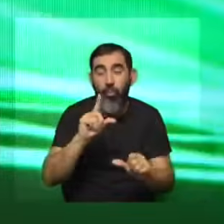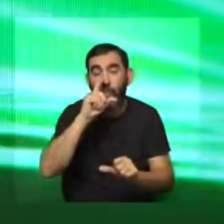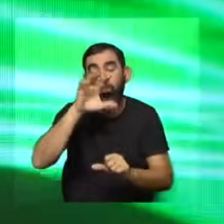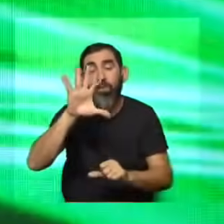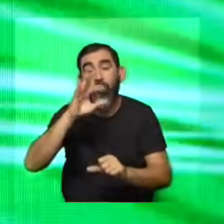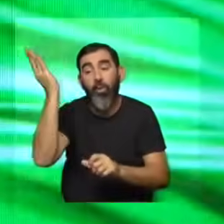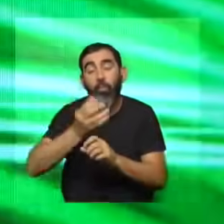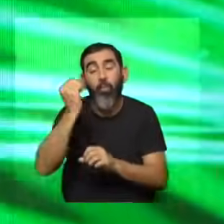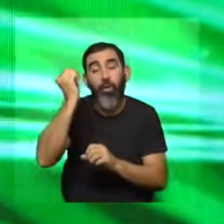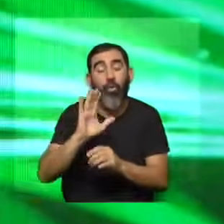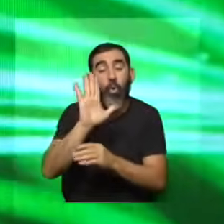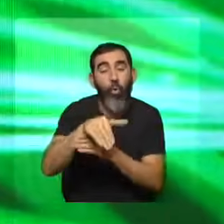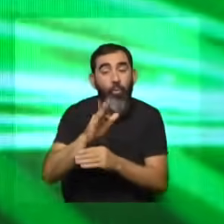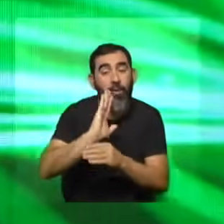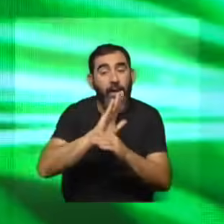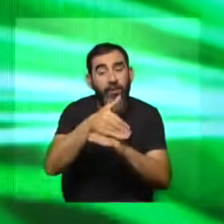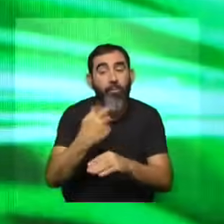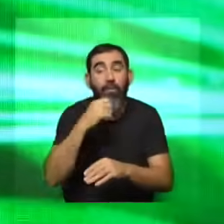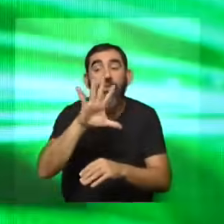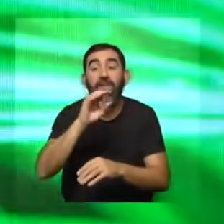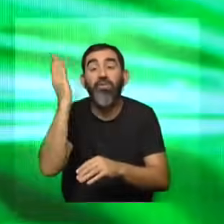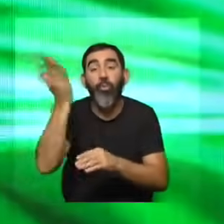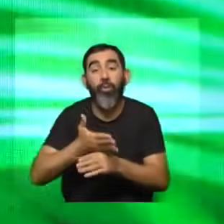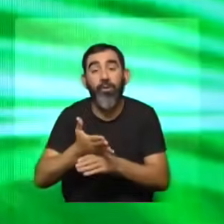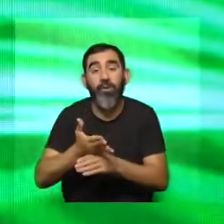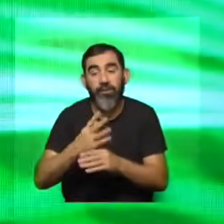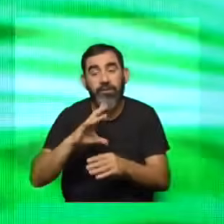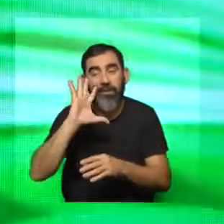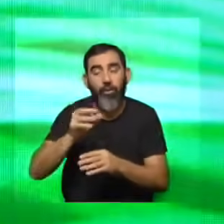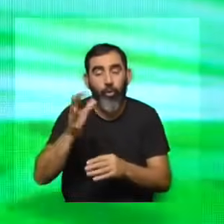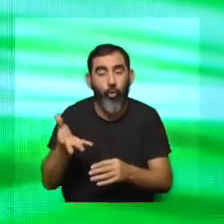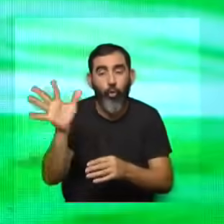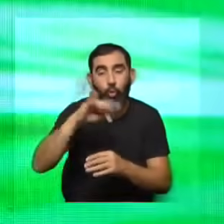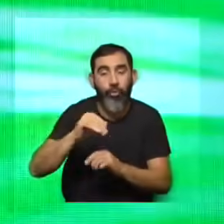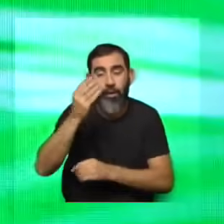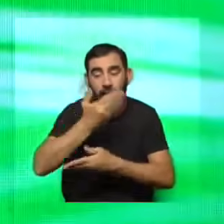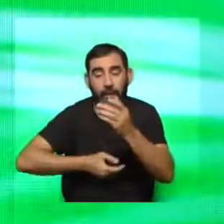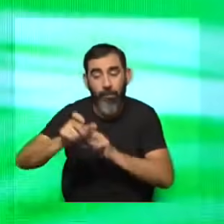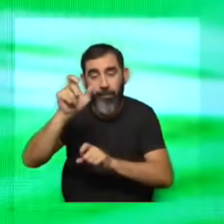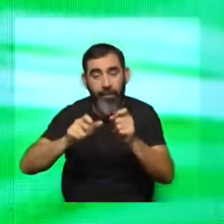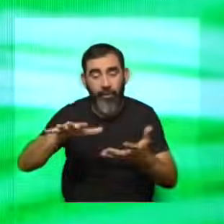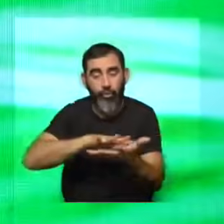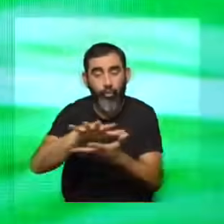50% de los ómnibus son accesibles, pero falta otro 50%, y eso se siente en la vida diaria de las personas con discapacidad.